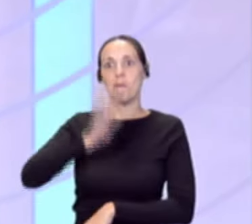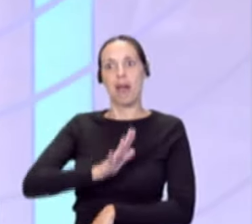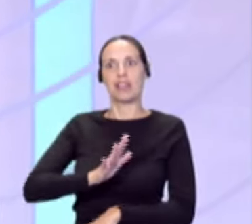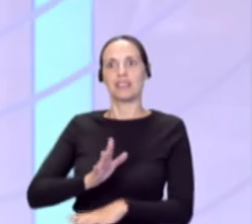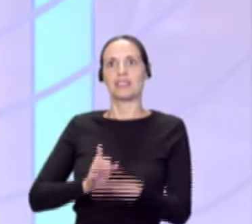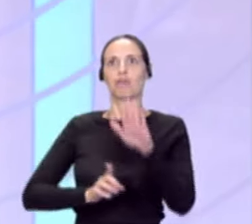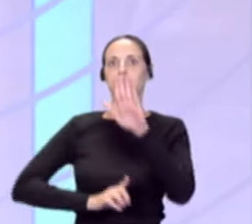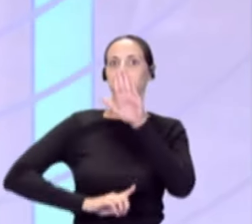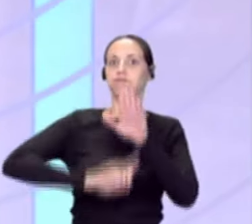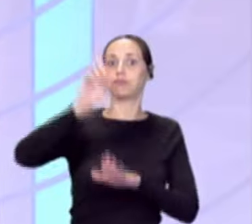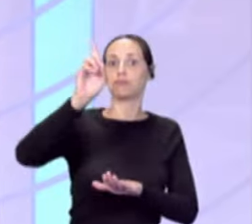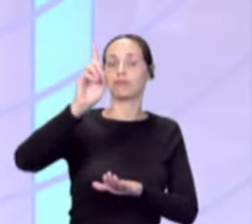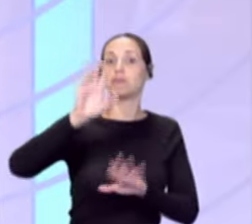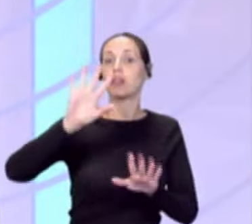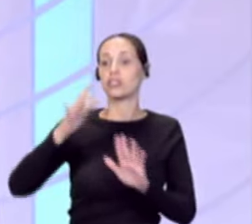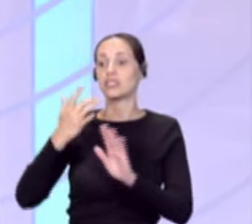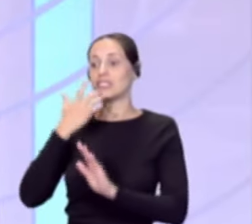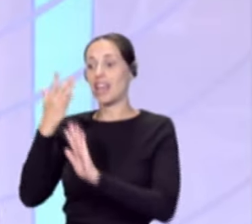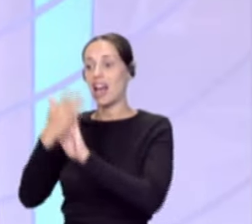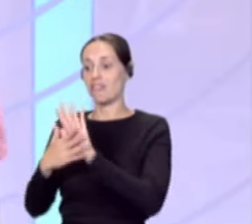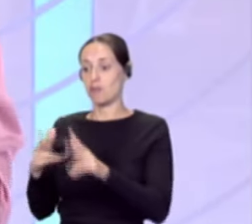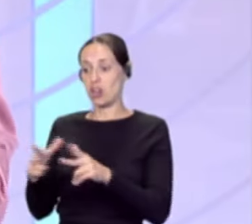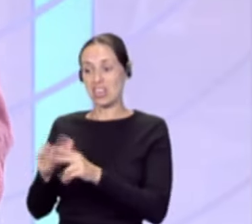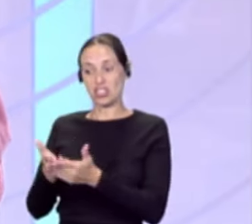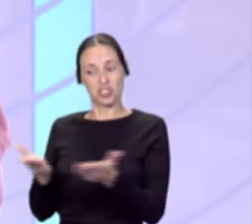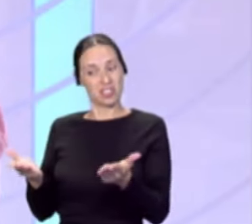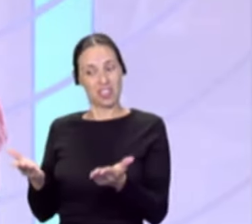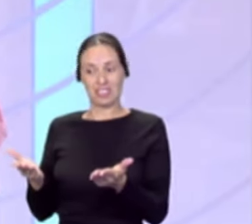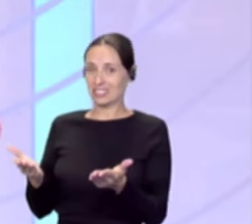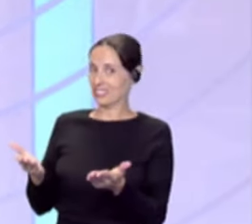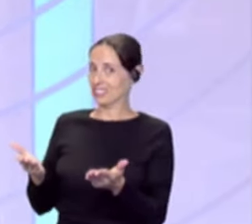vista social parece que